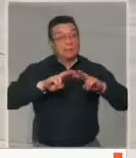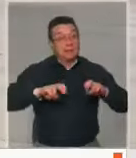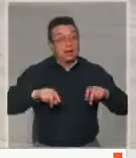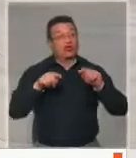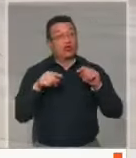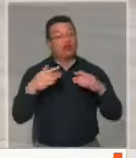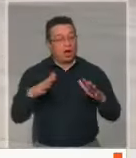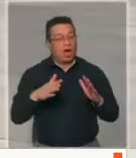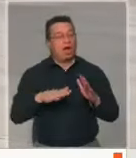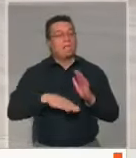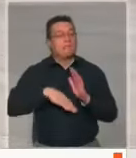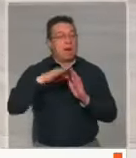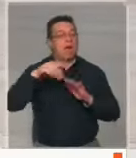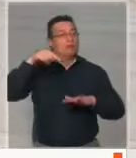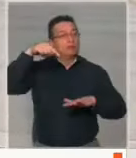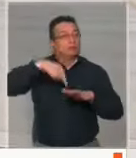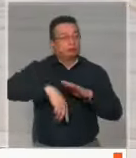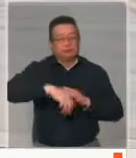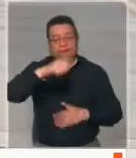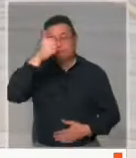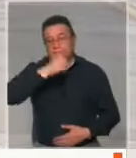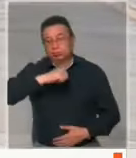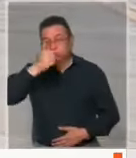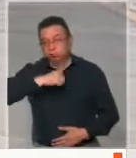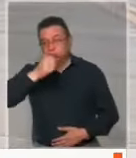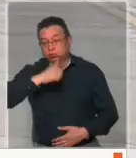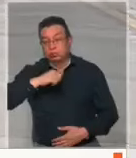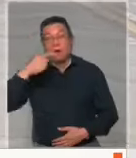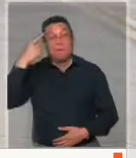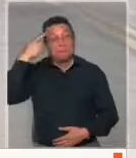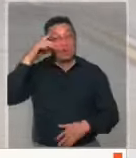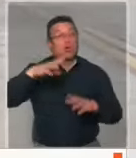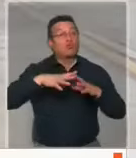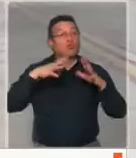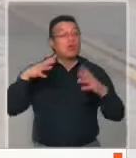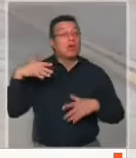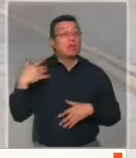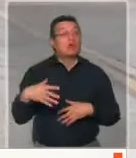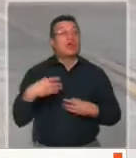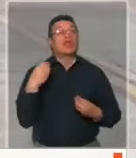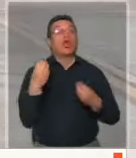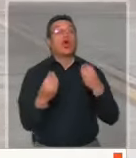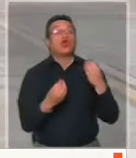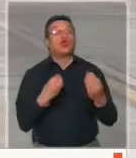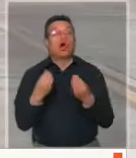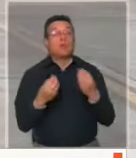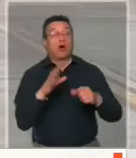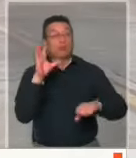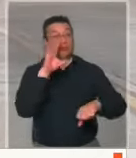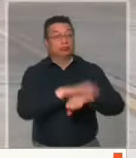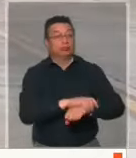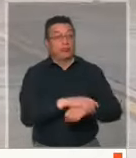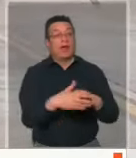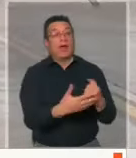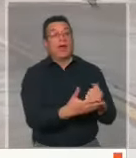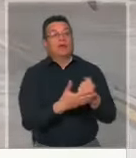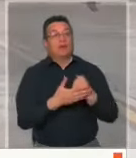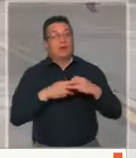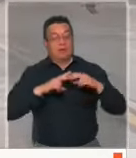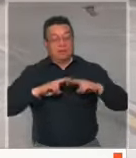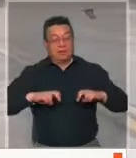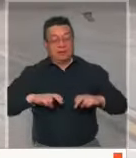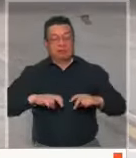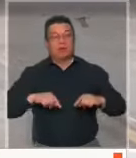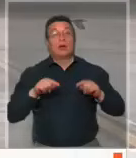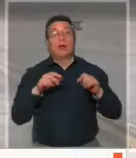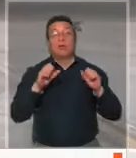gran parte ha sido reservada, pero también va a ser muy importante de qué forma esta captura va a ayudar a la investigación y a ver si se pueden